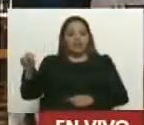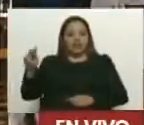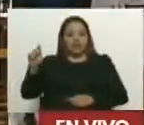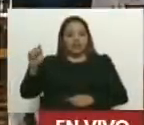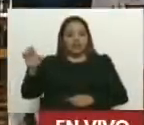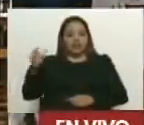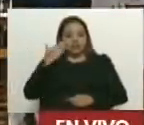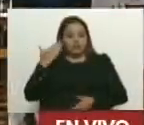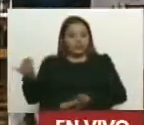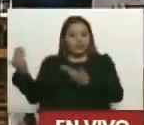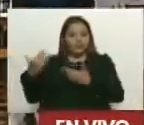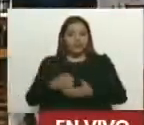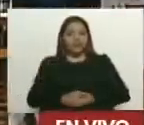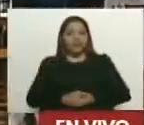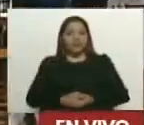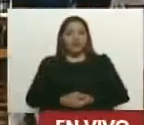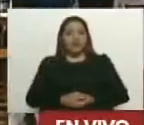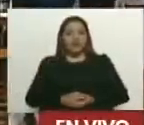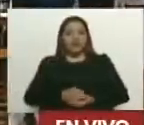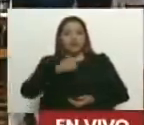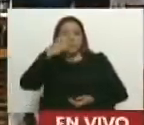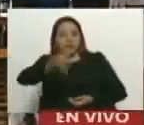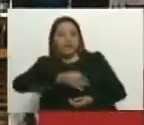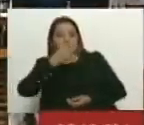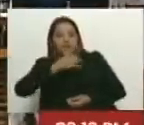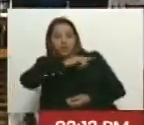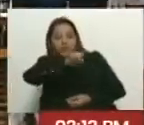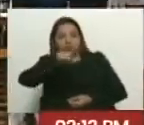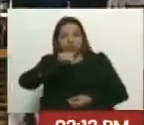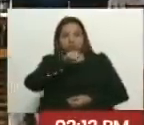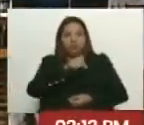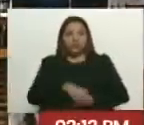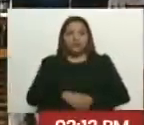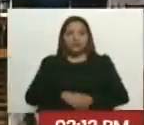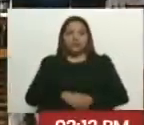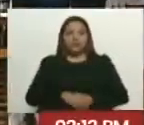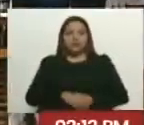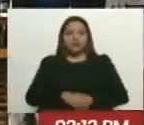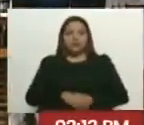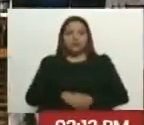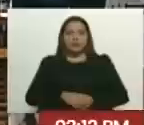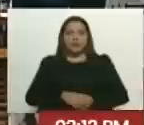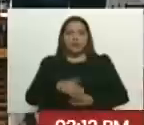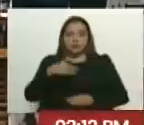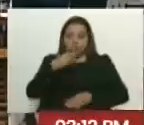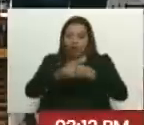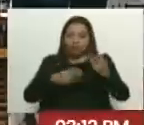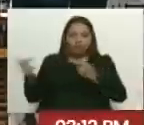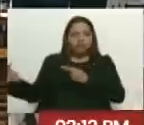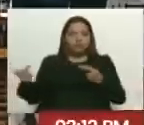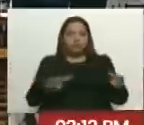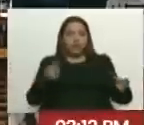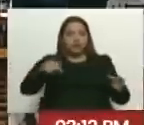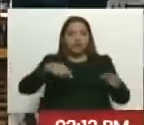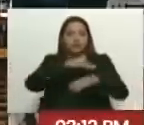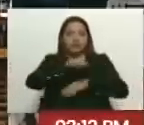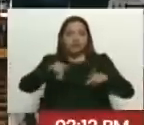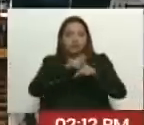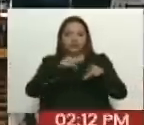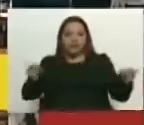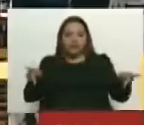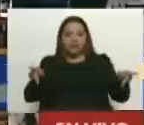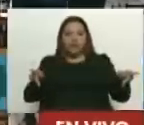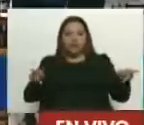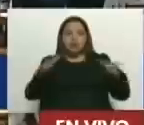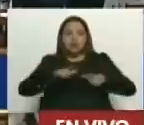Buenas tardes, tengan todos ustedes. Nos complace acá en la sede del Ministerio Público, en su